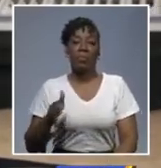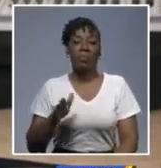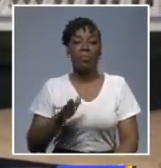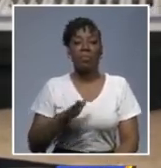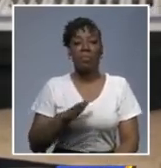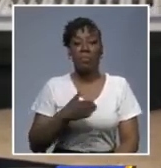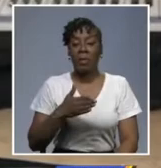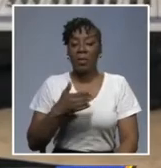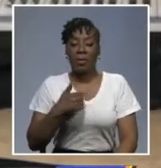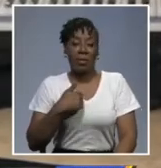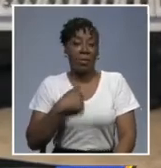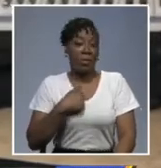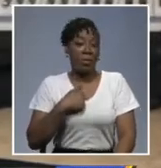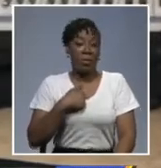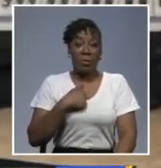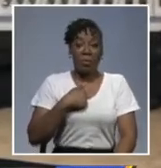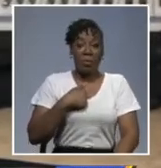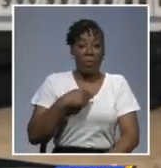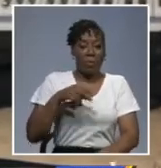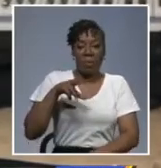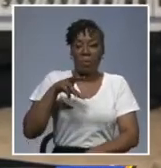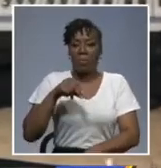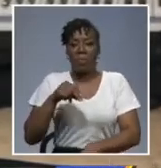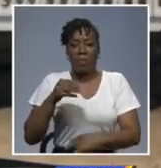Yo no pretendo.